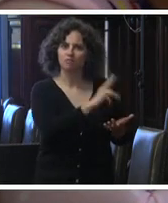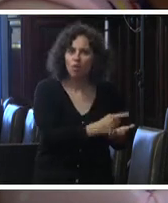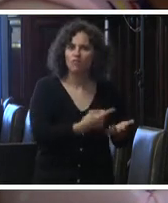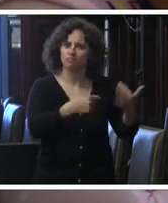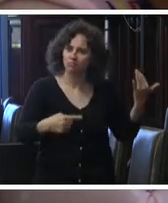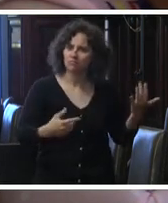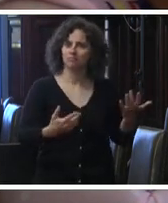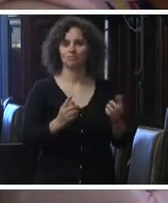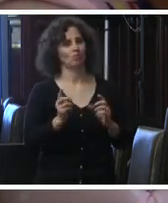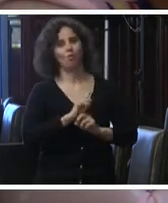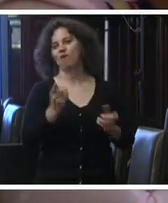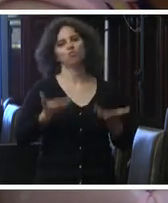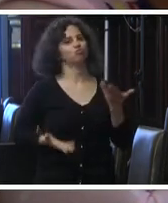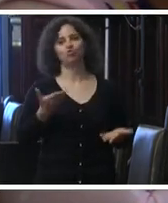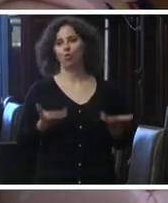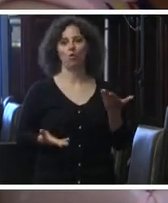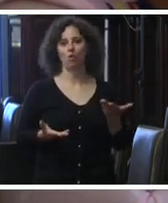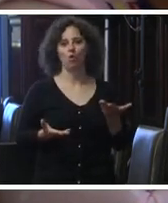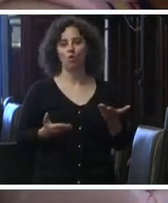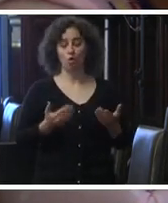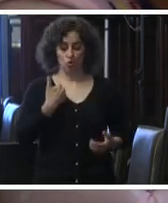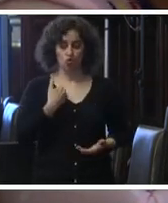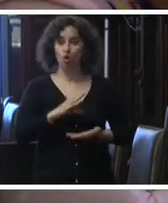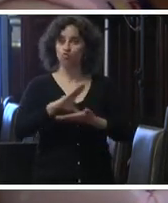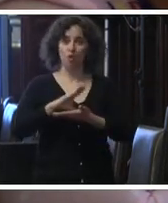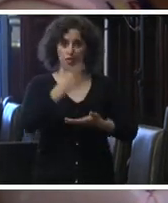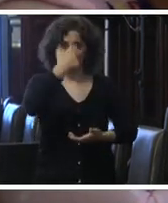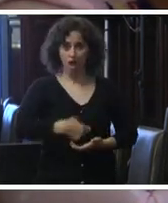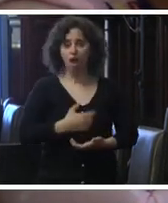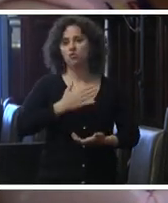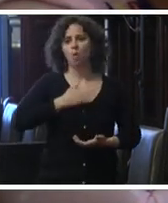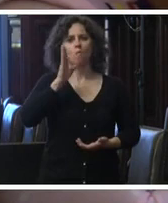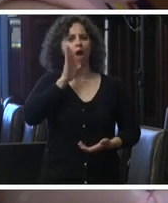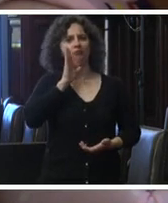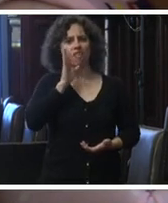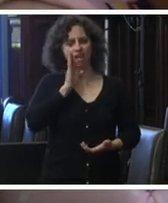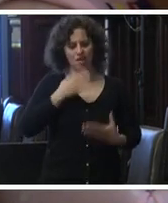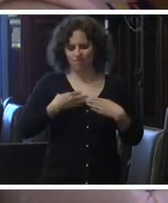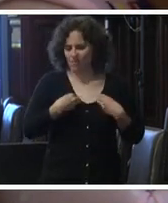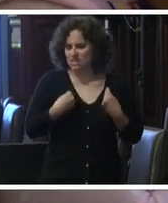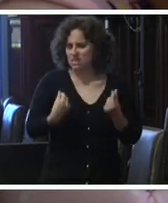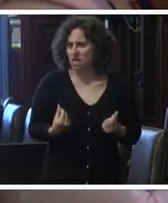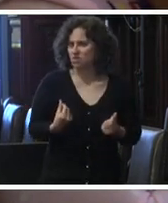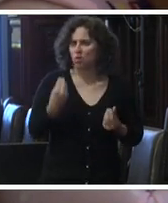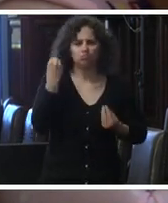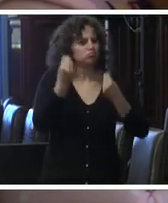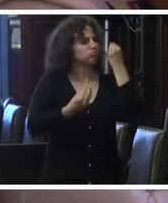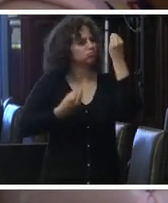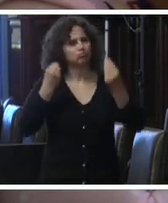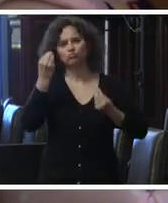justo. Como ciudadana, como madre, me siento muy